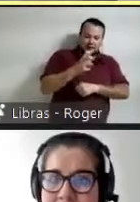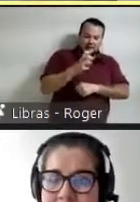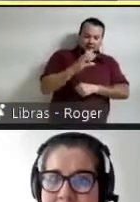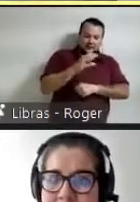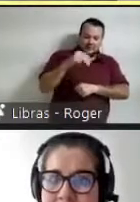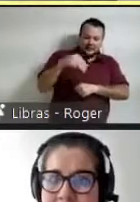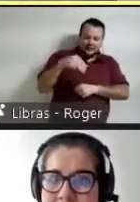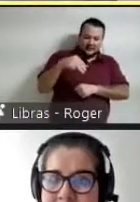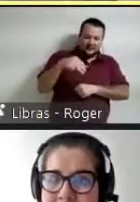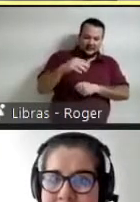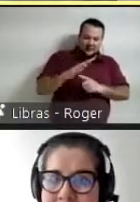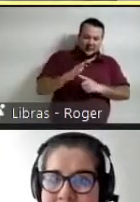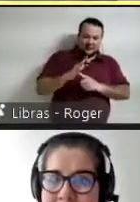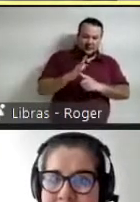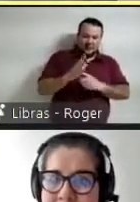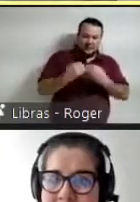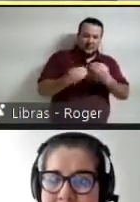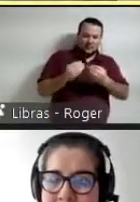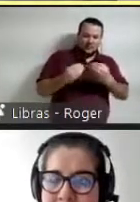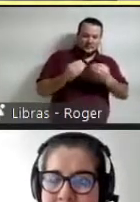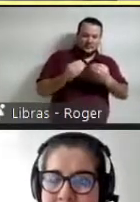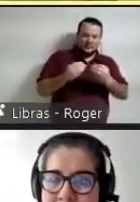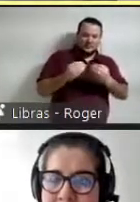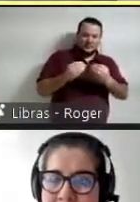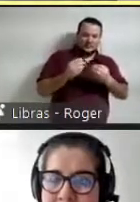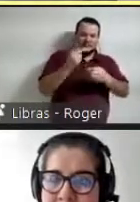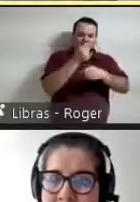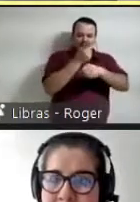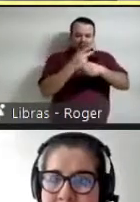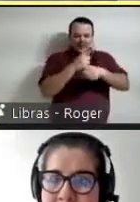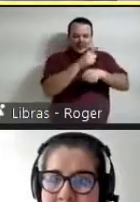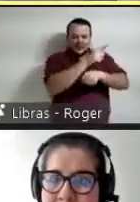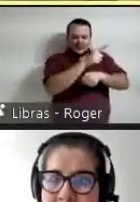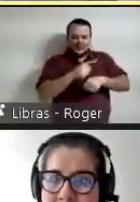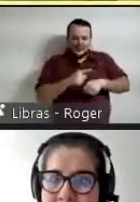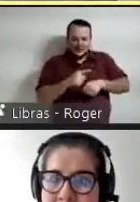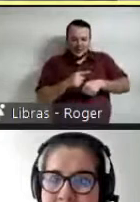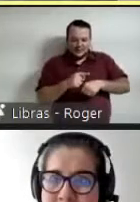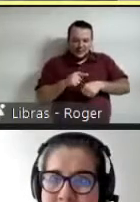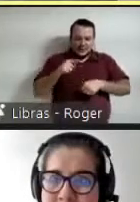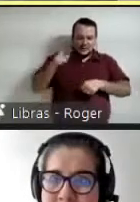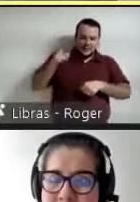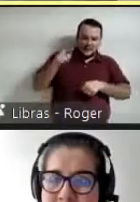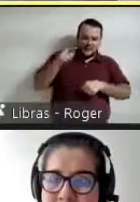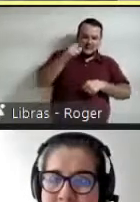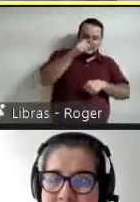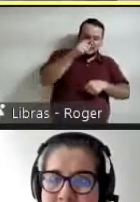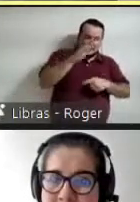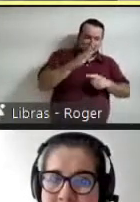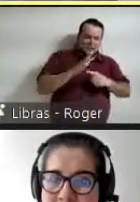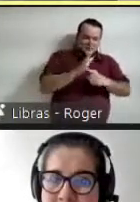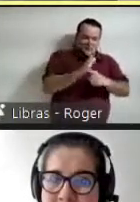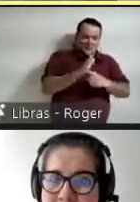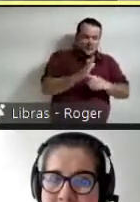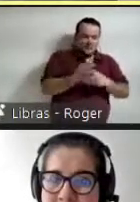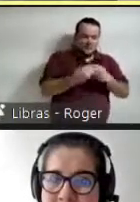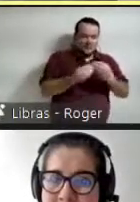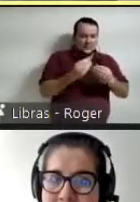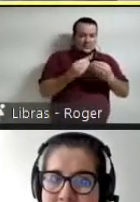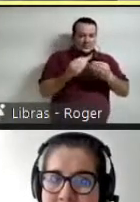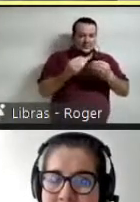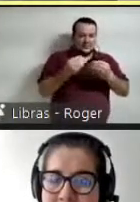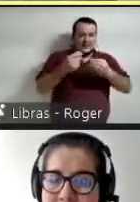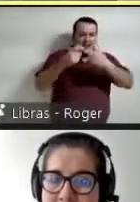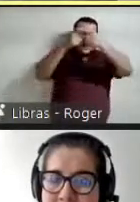interior de alta densidad alrededor del nuevo platos patio silencioso estas columnas a lo largo de las paredes